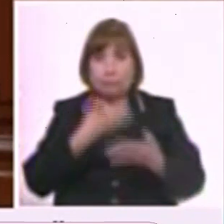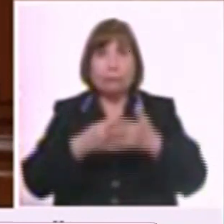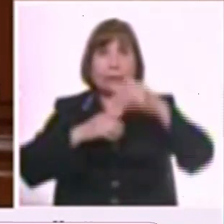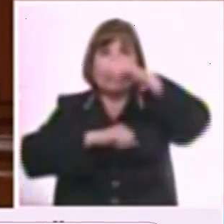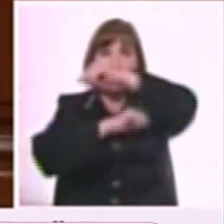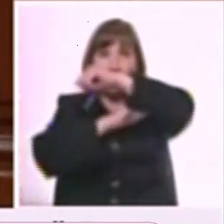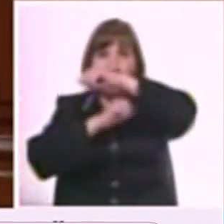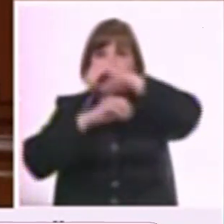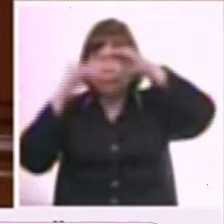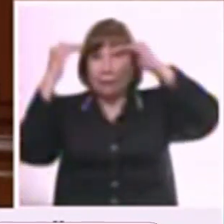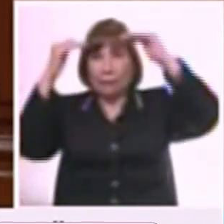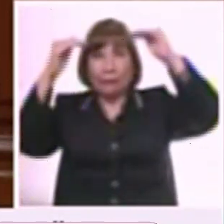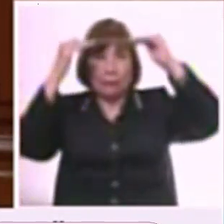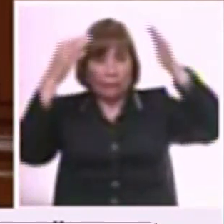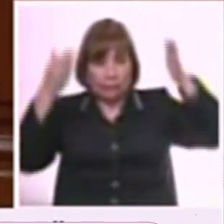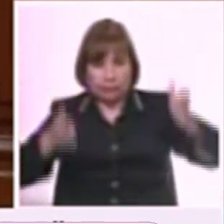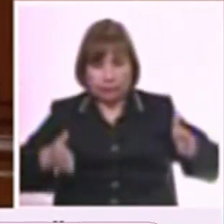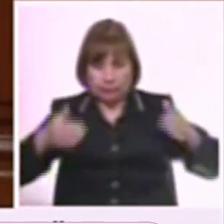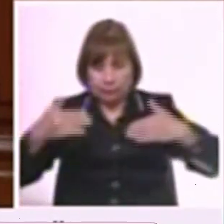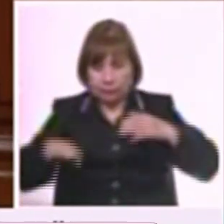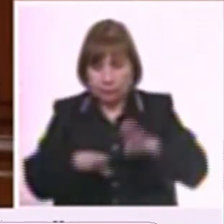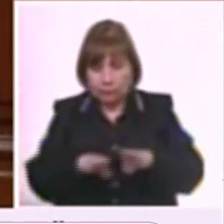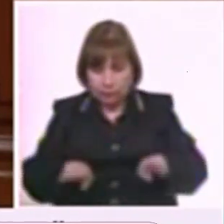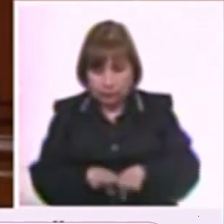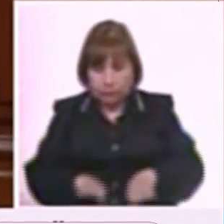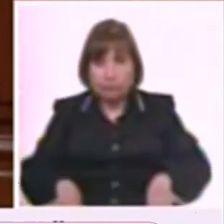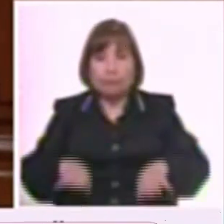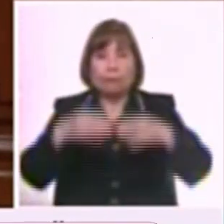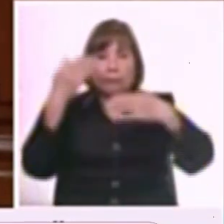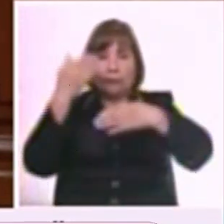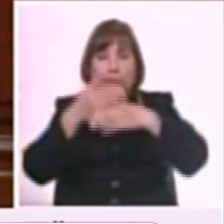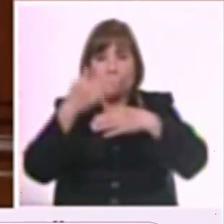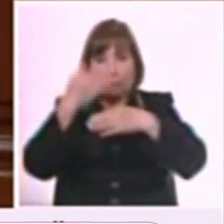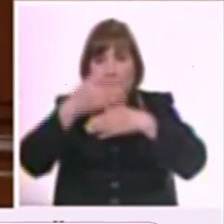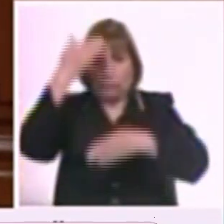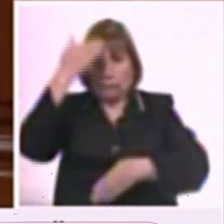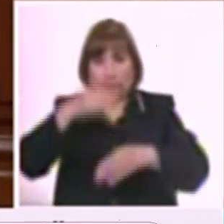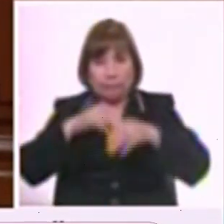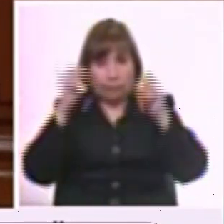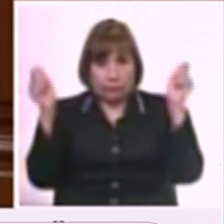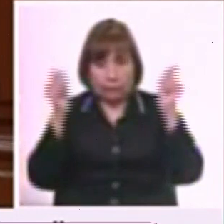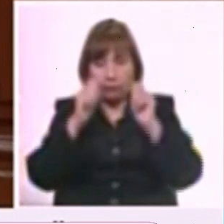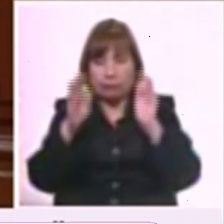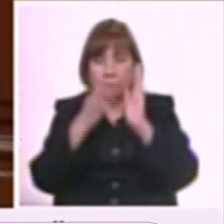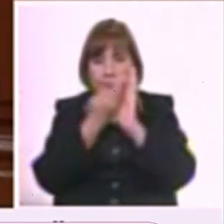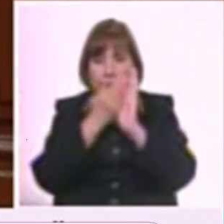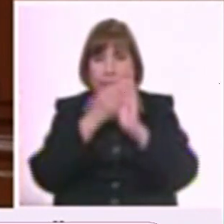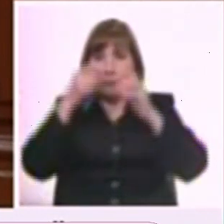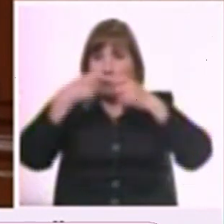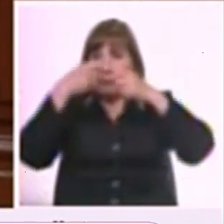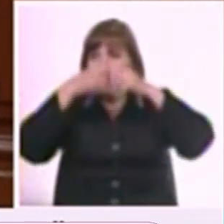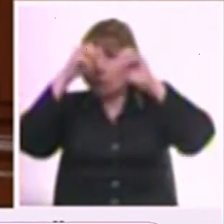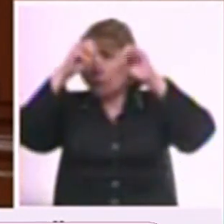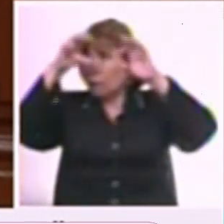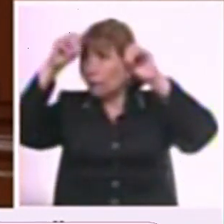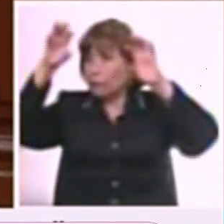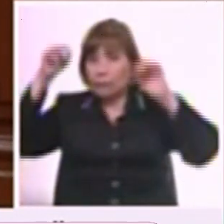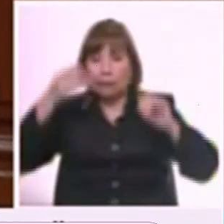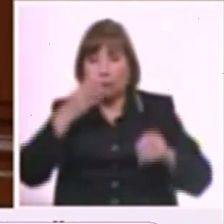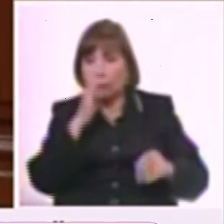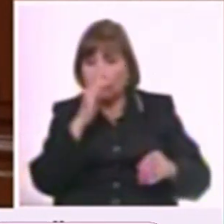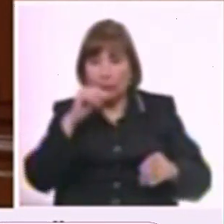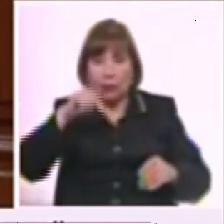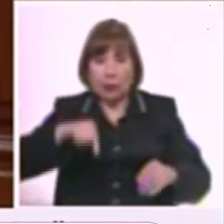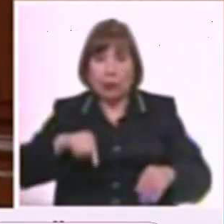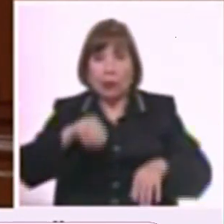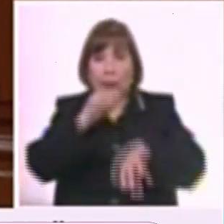soles adicionales. Nos comprometemos a una educación con valores, fortaleciendo una sólida formación en